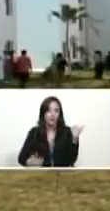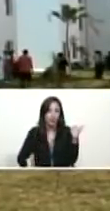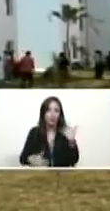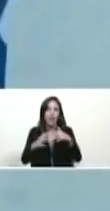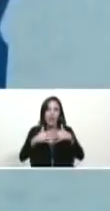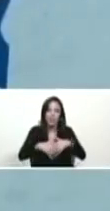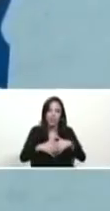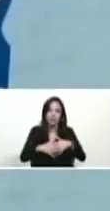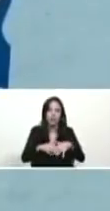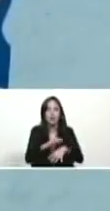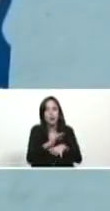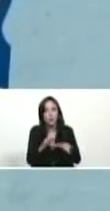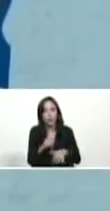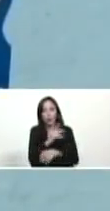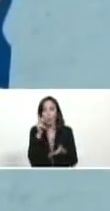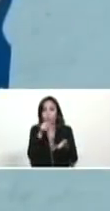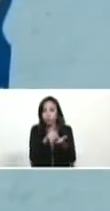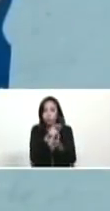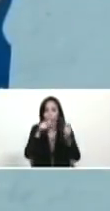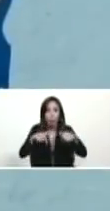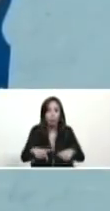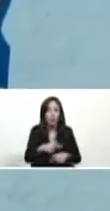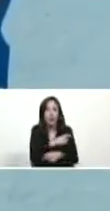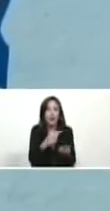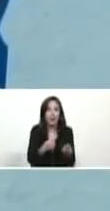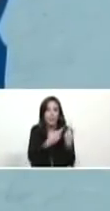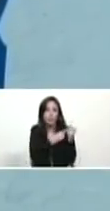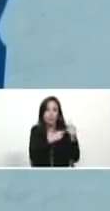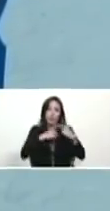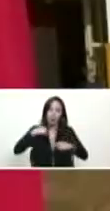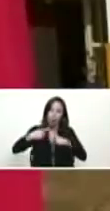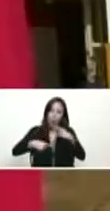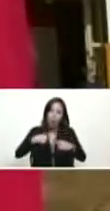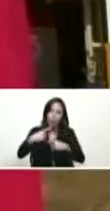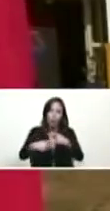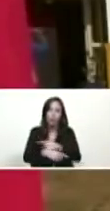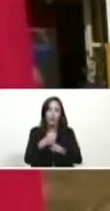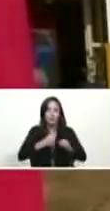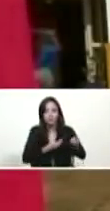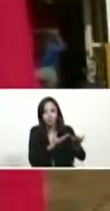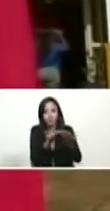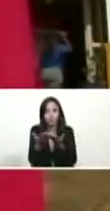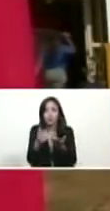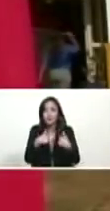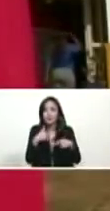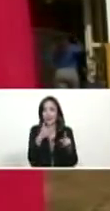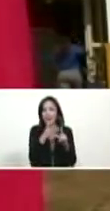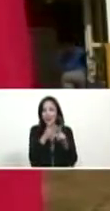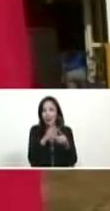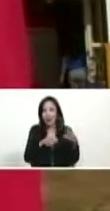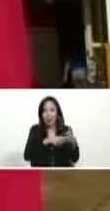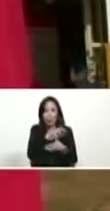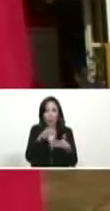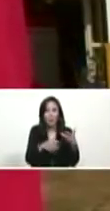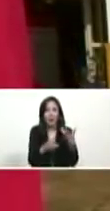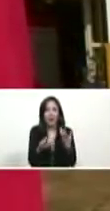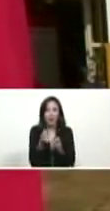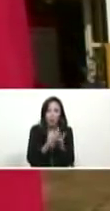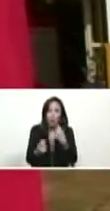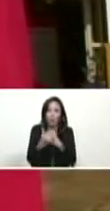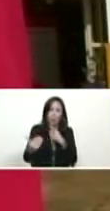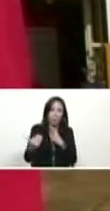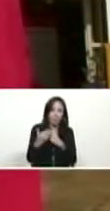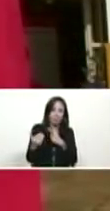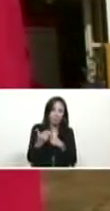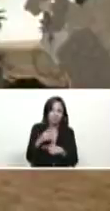días viviendas dignas para nuestro pueblo, a pesar de la guerra económica, presidente. A pesar de los ataques que le han